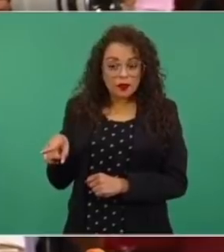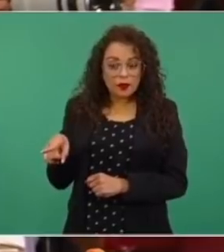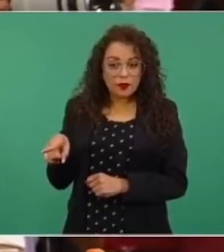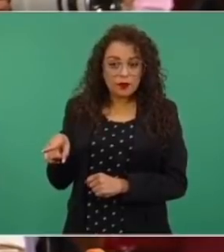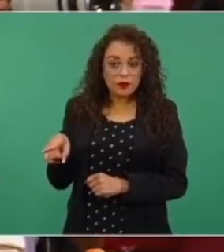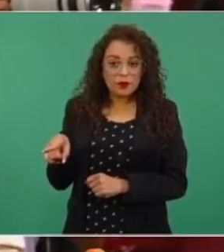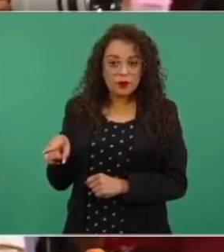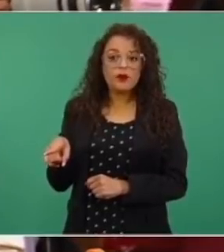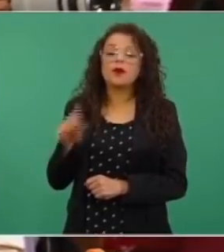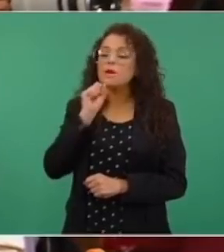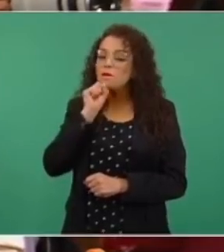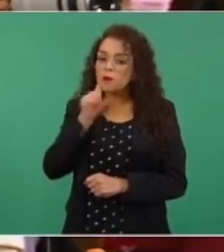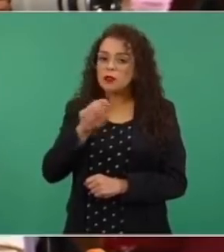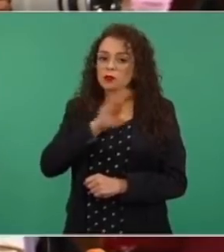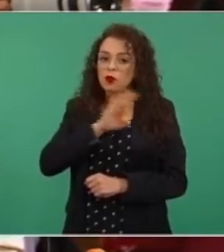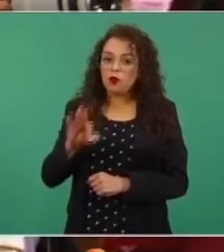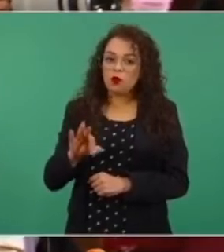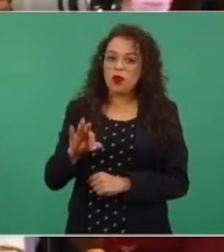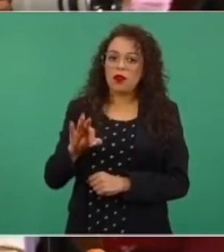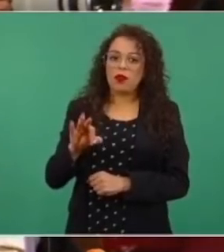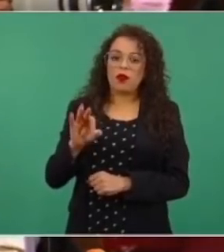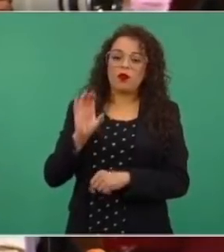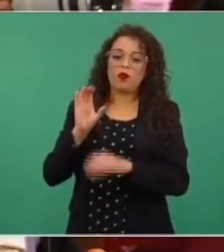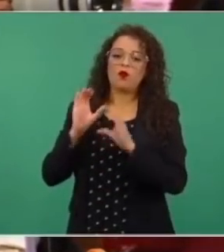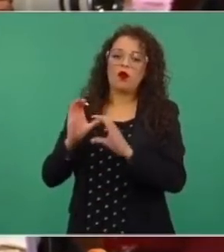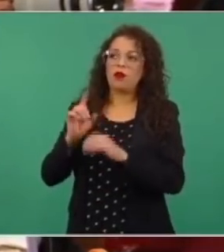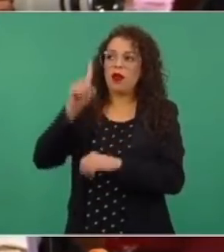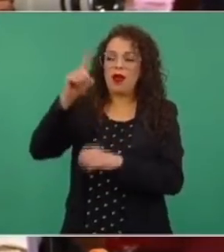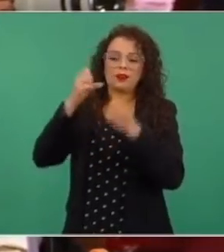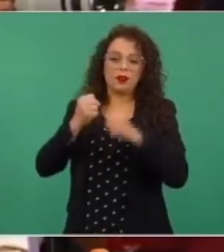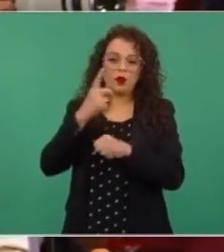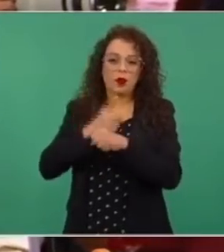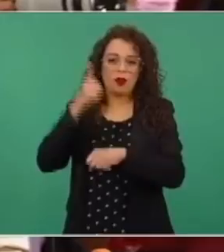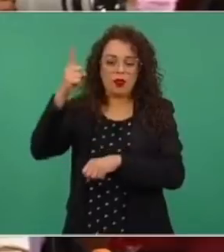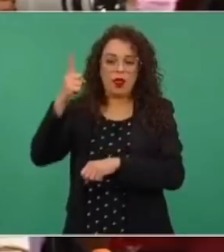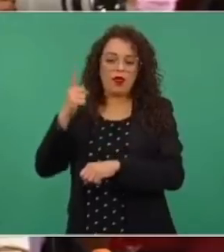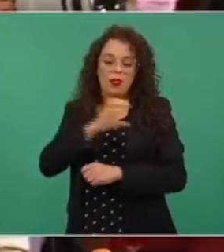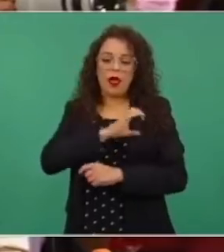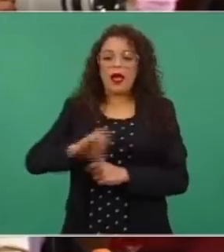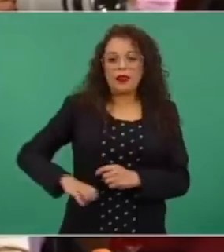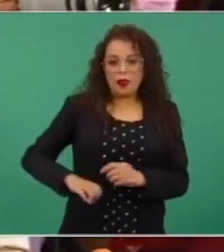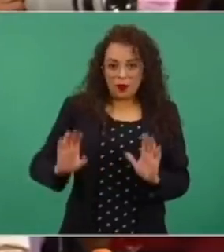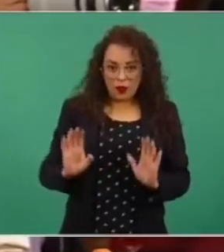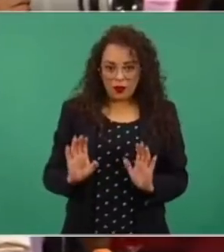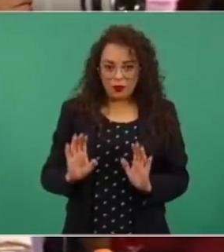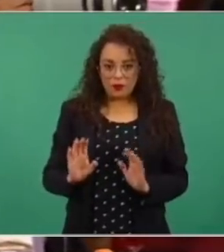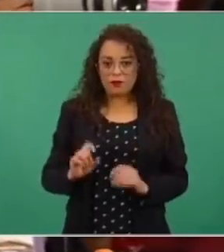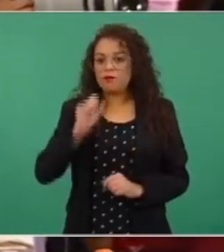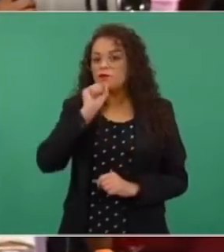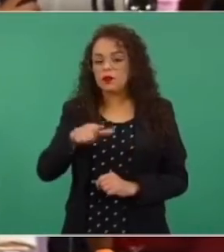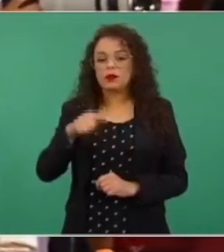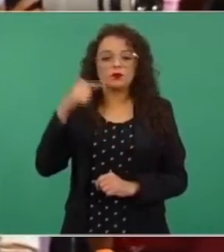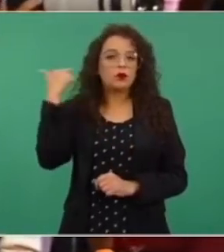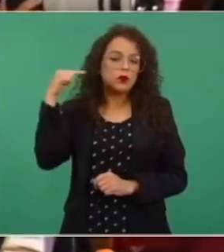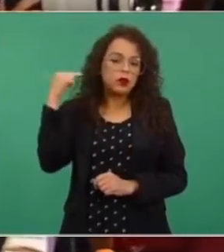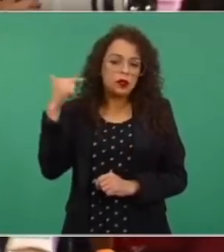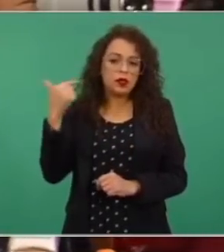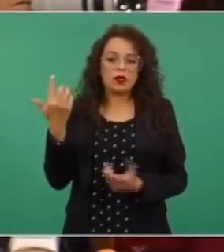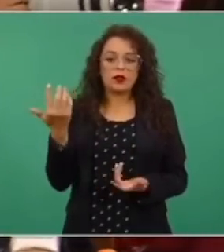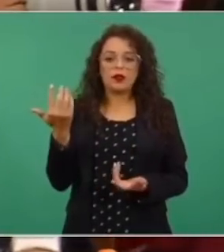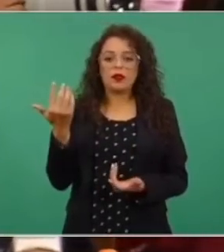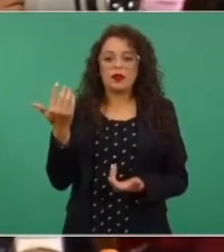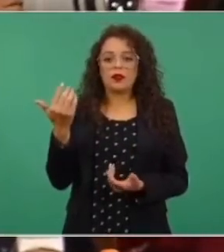estar en Ecatepec, que los municipios puedan pertenecer a la Ciudad de México en este caso, pero igual Guadalajara, igual